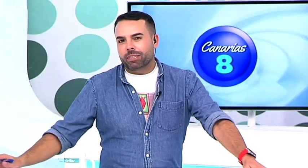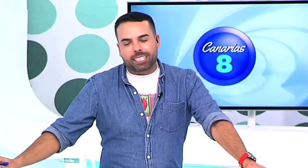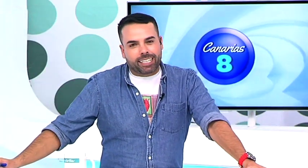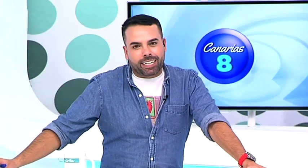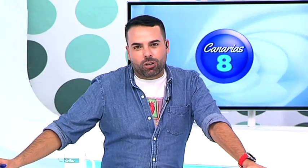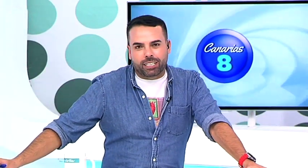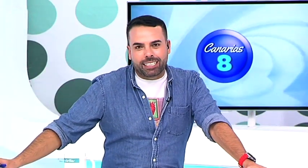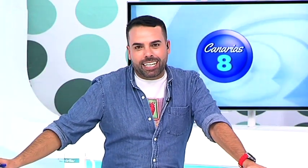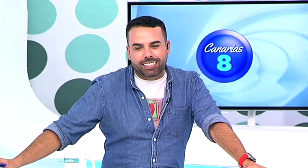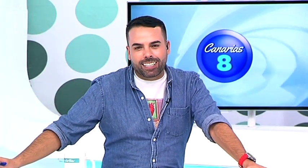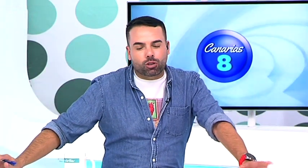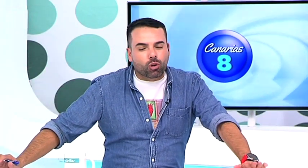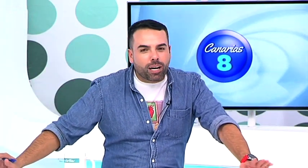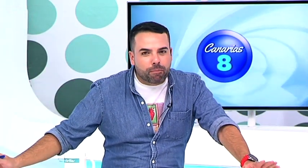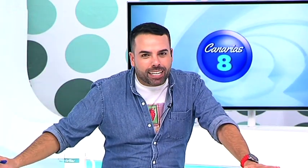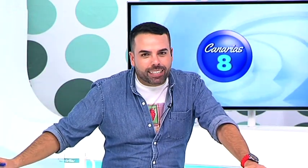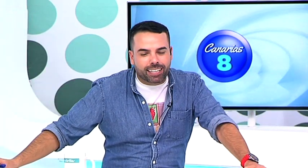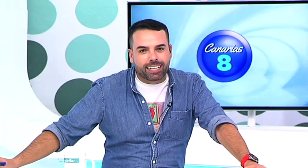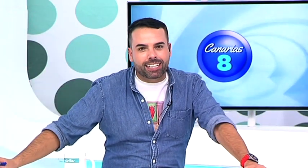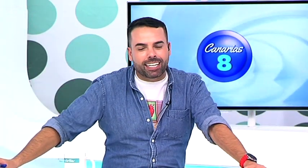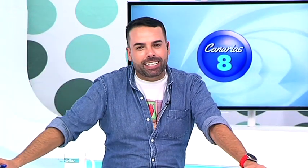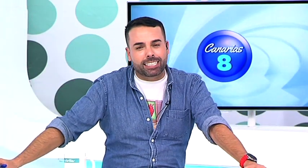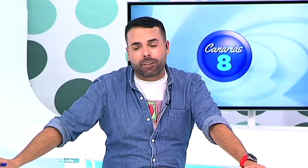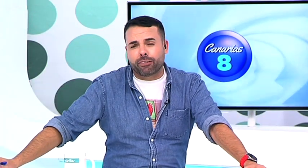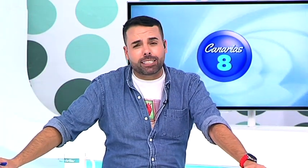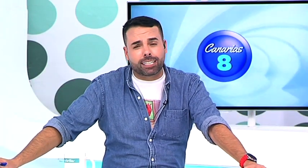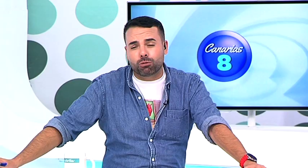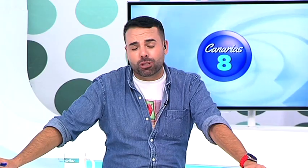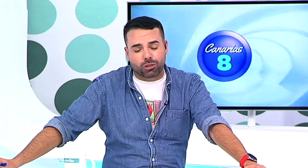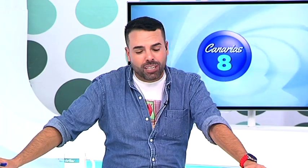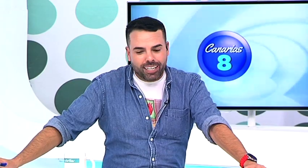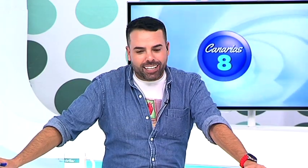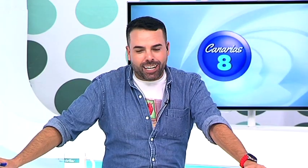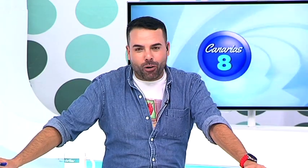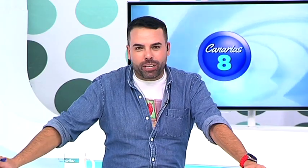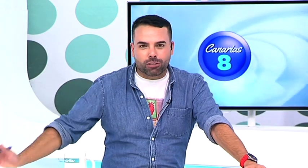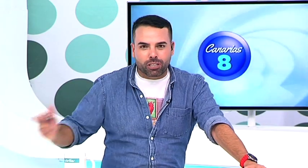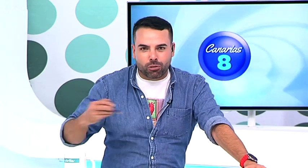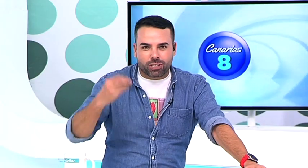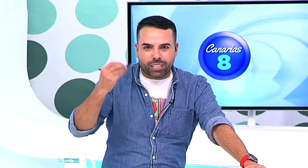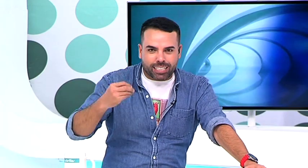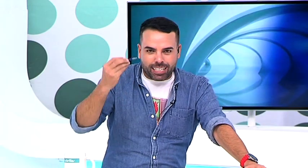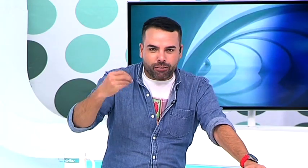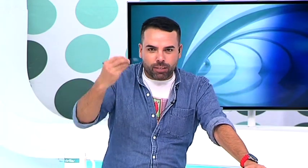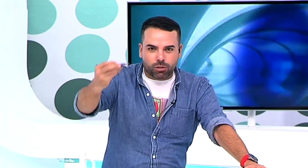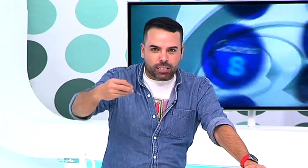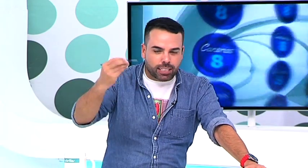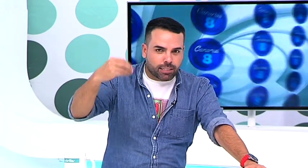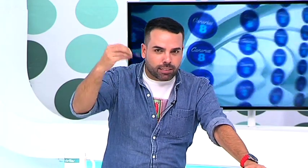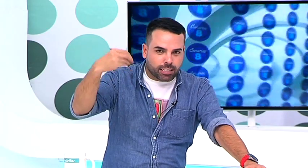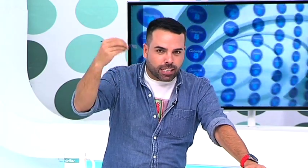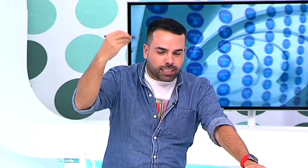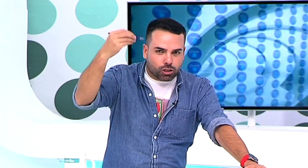Muchísimos mensajes que nos llegan de todas partes en esta iniciativa. Fíjense qué curioso. Hoy estos recuerdos que te trae el Facebook, te